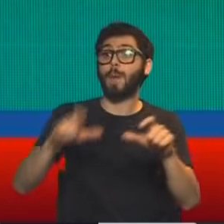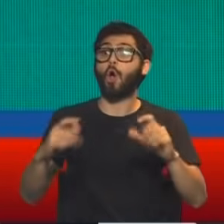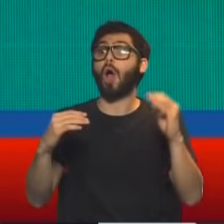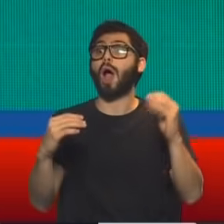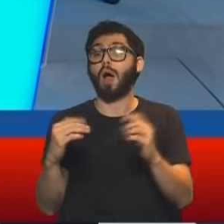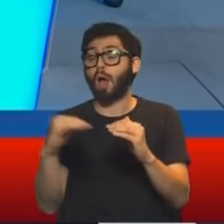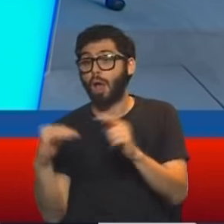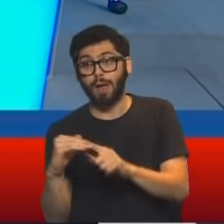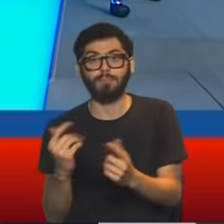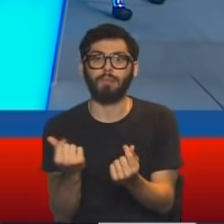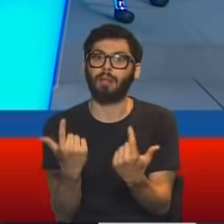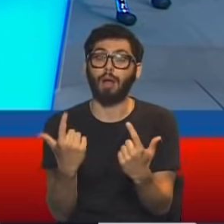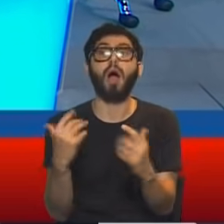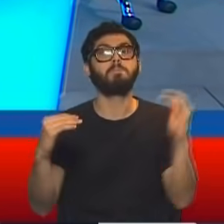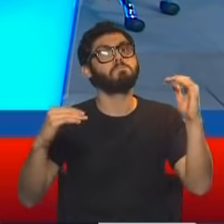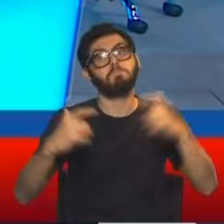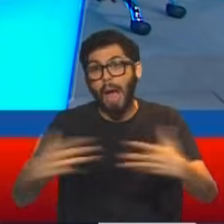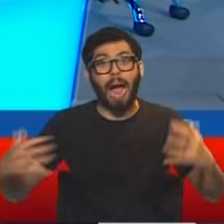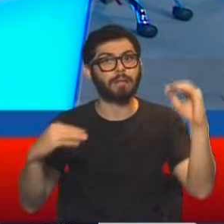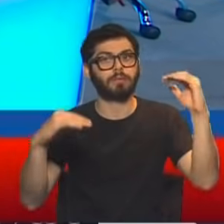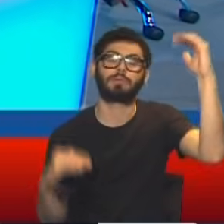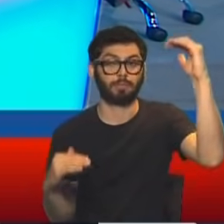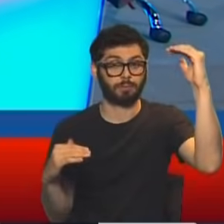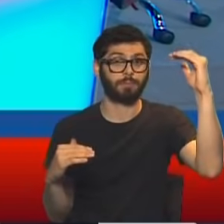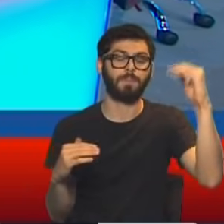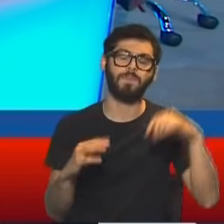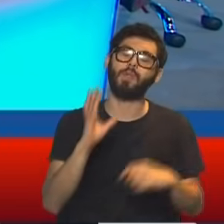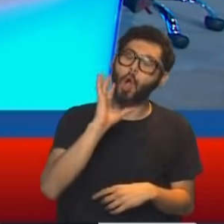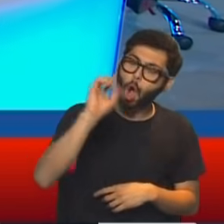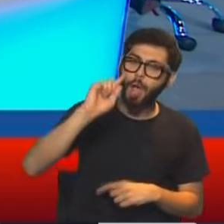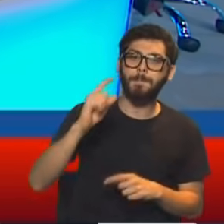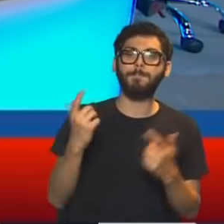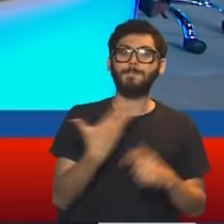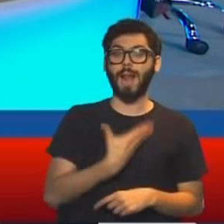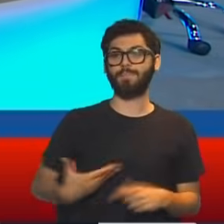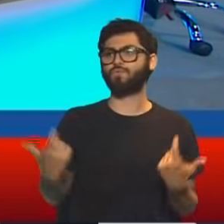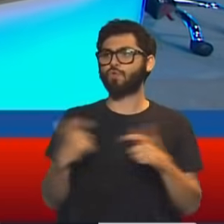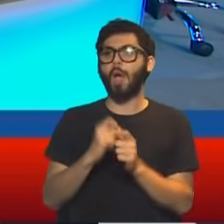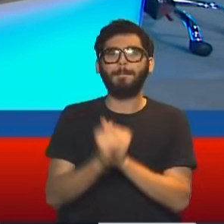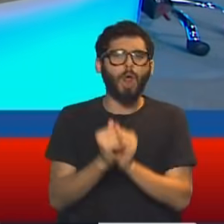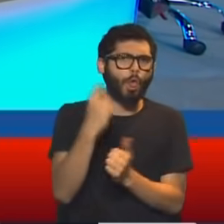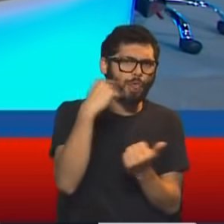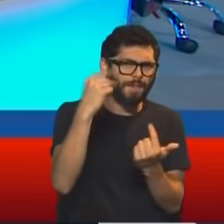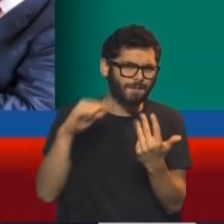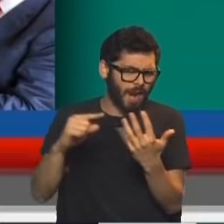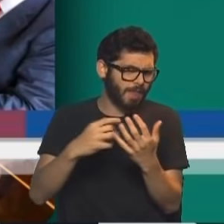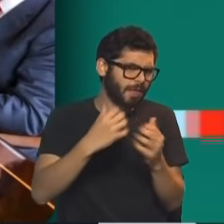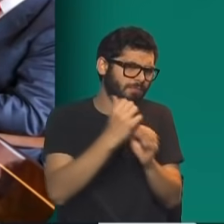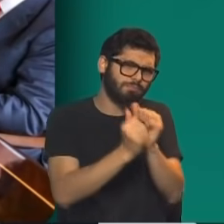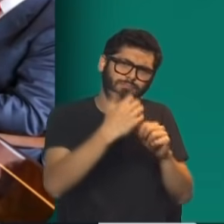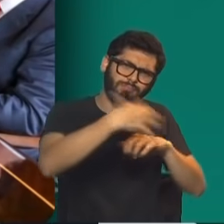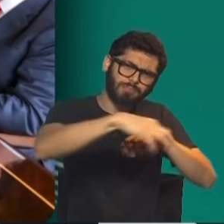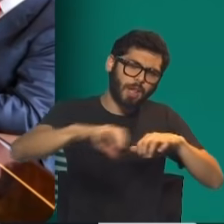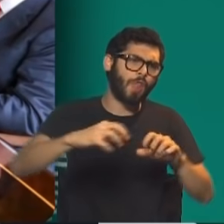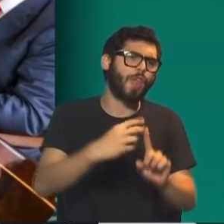bueno, es un tema interesante. Hoy estuvo reunido el presidente con diferentes empresarios muy importantes de diferentes sectores de la